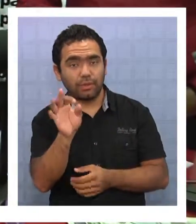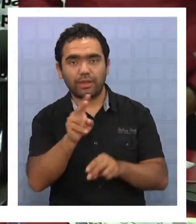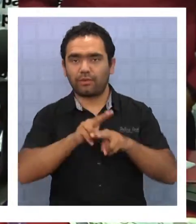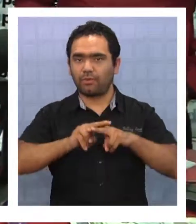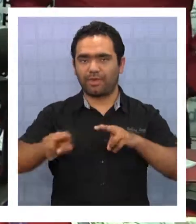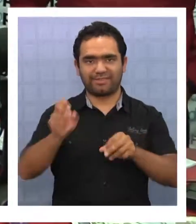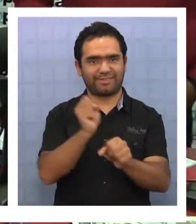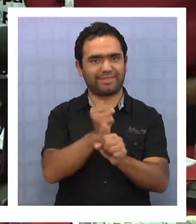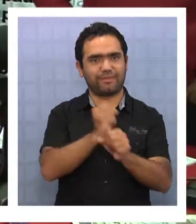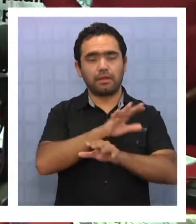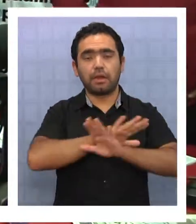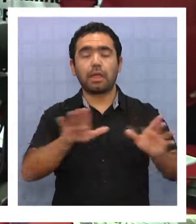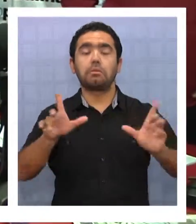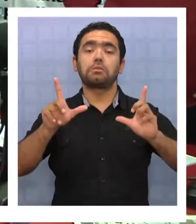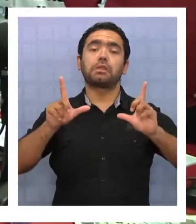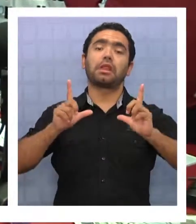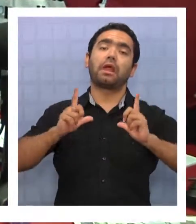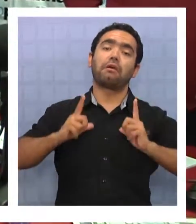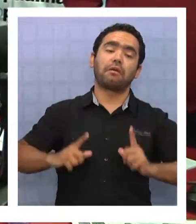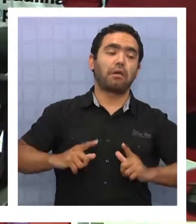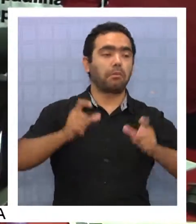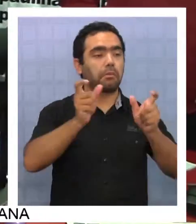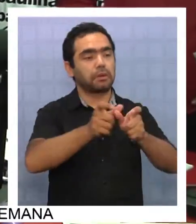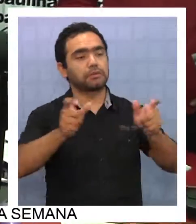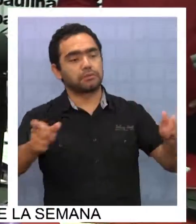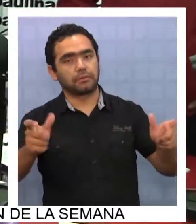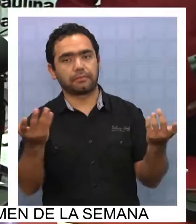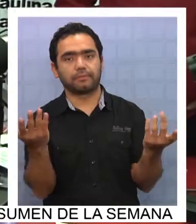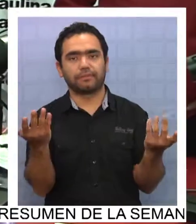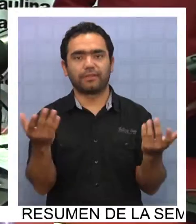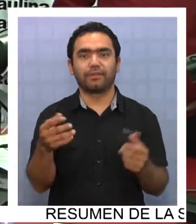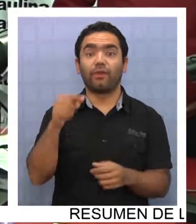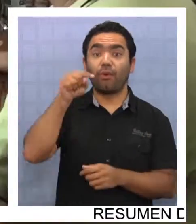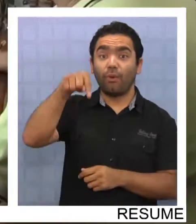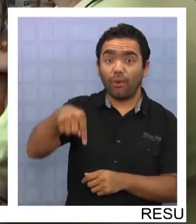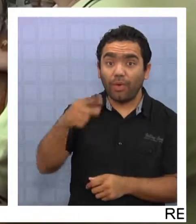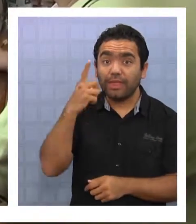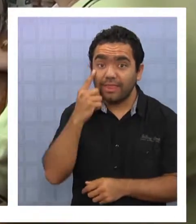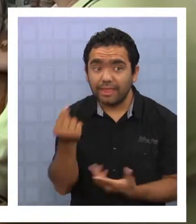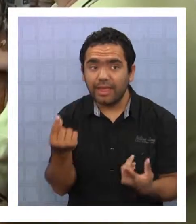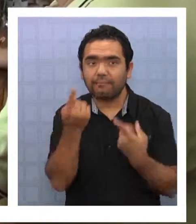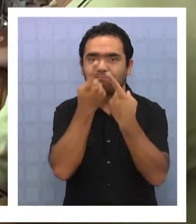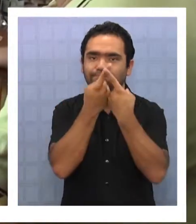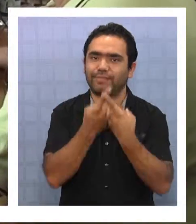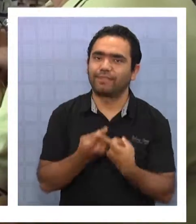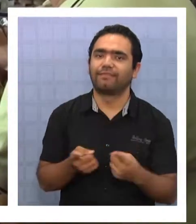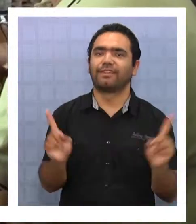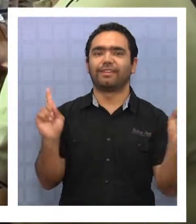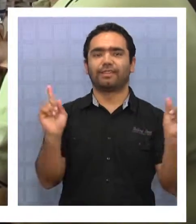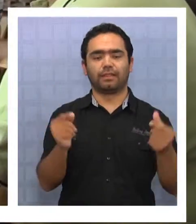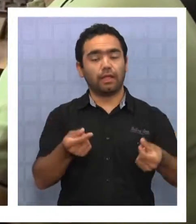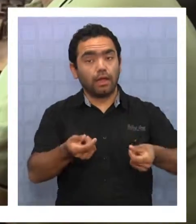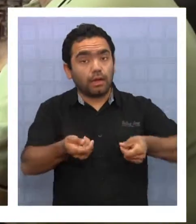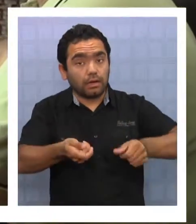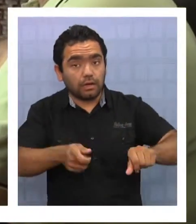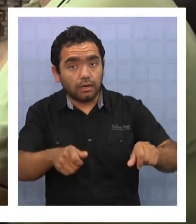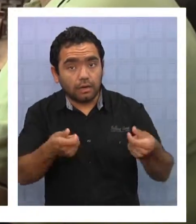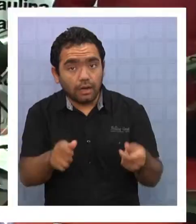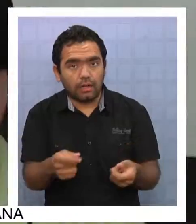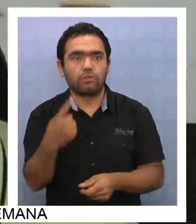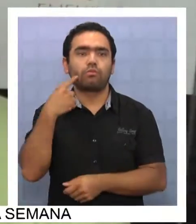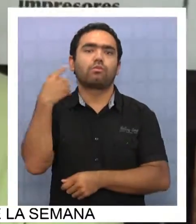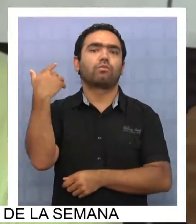para así darle descanso a sus trabajadores. Hoy, la historia ha cambiado y la radio ha vuelto a tomar mayor